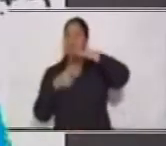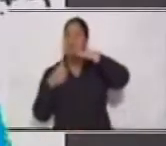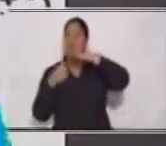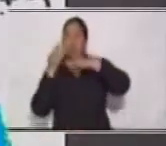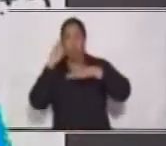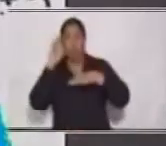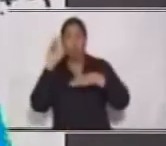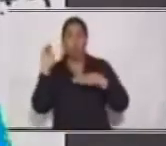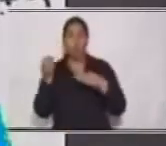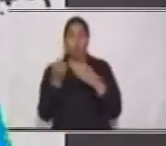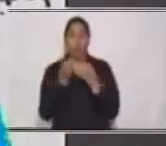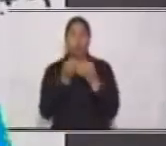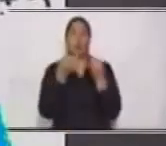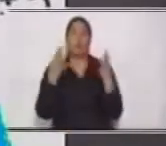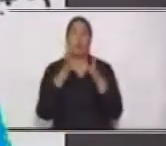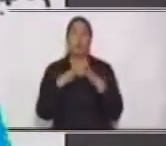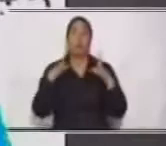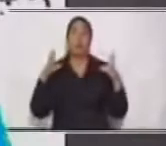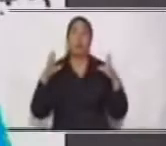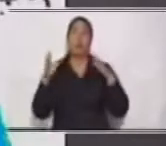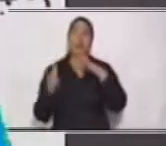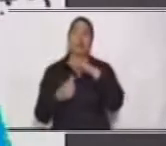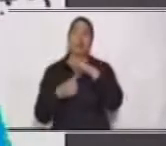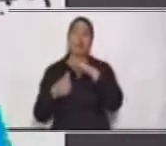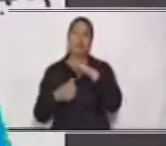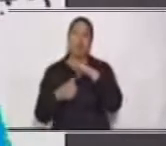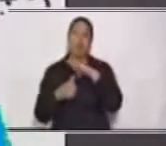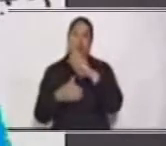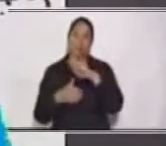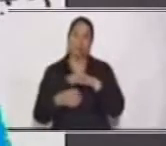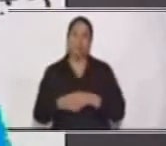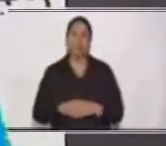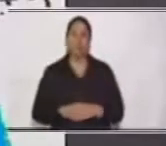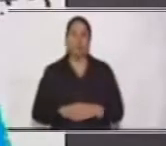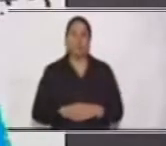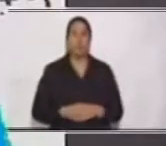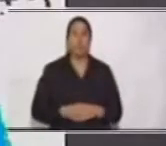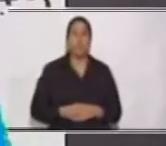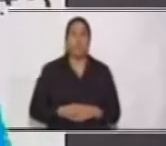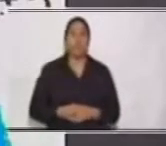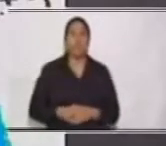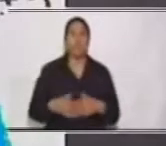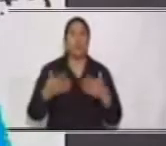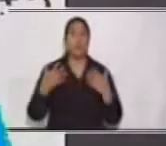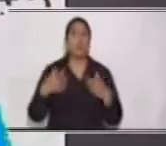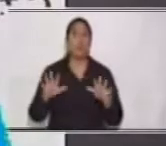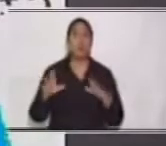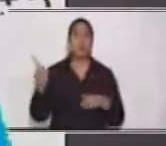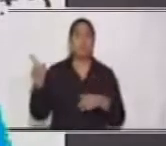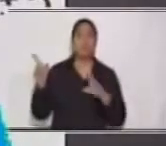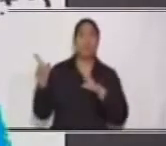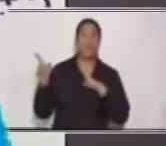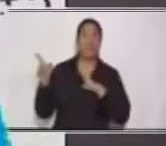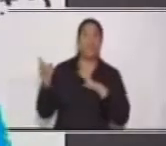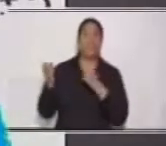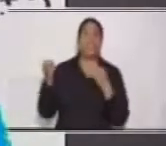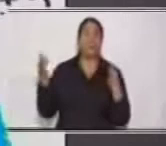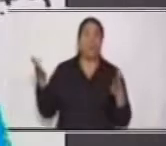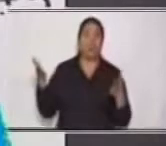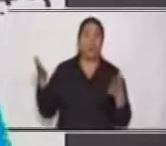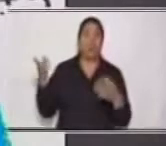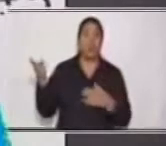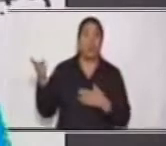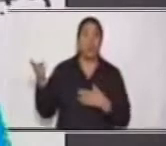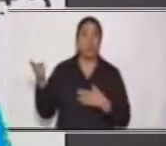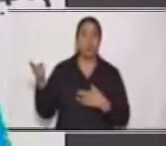el número más grande está abajo. Bien, ahora ya aparecieron los números que les había comentado. Nos